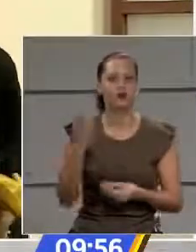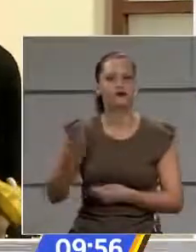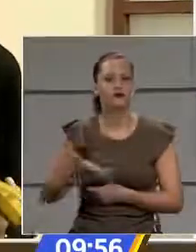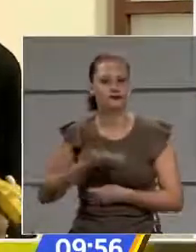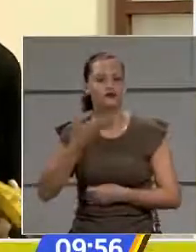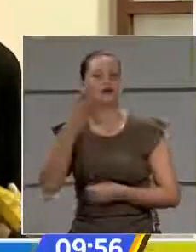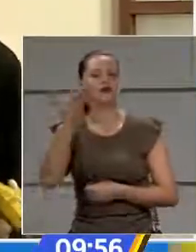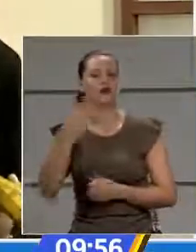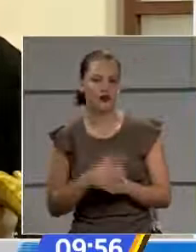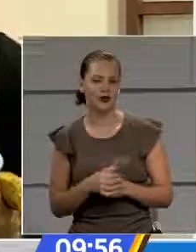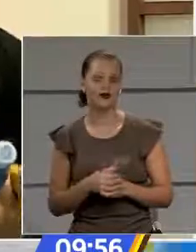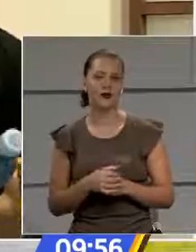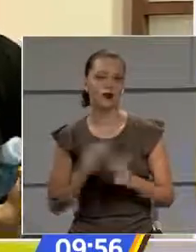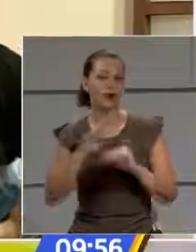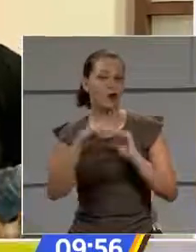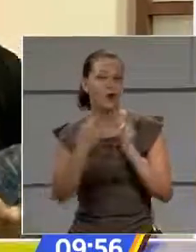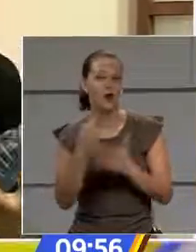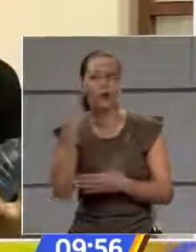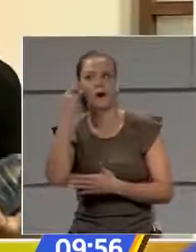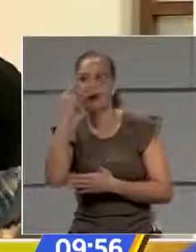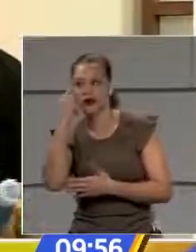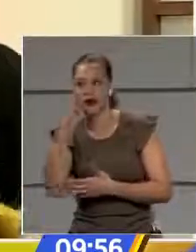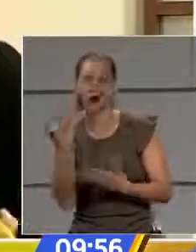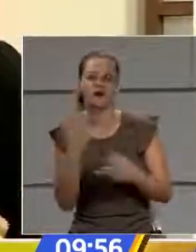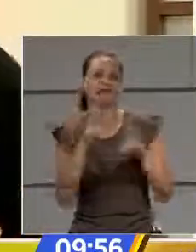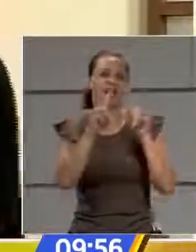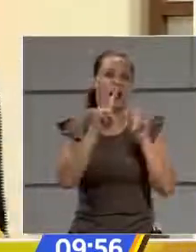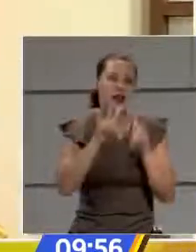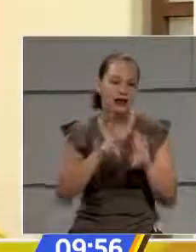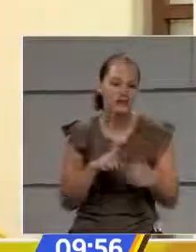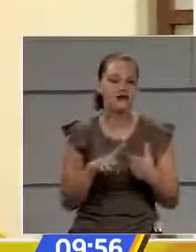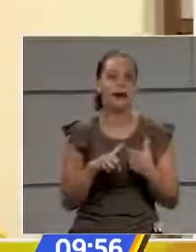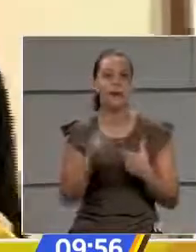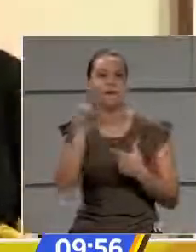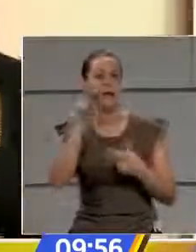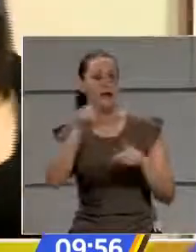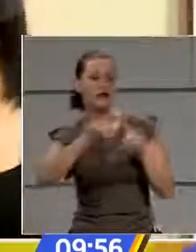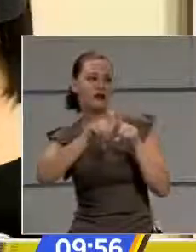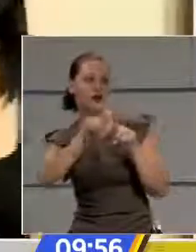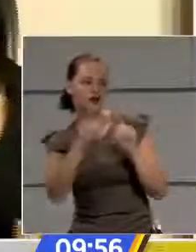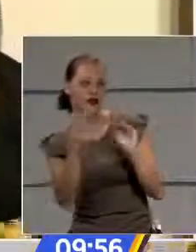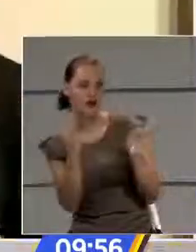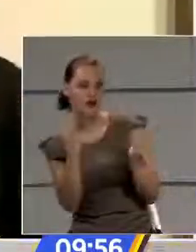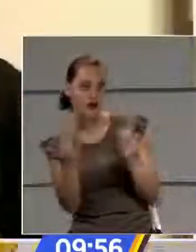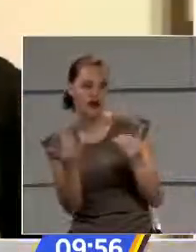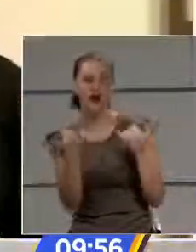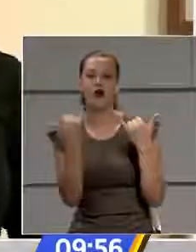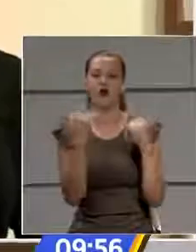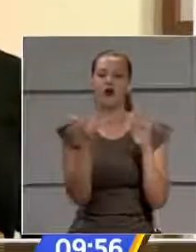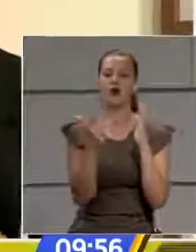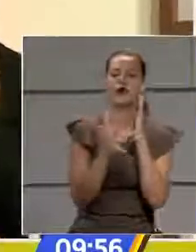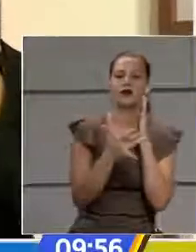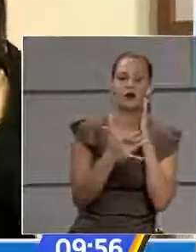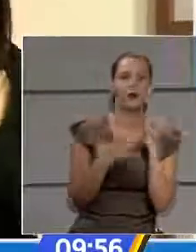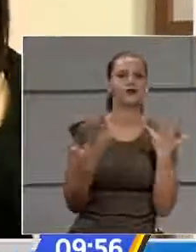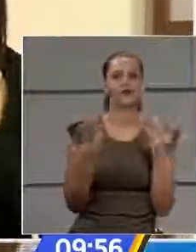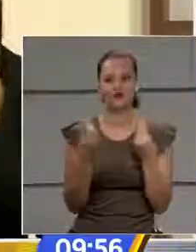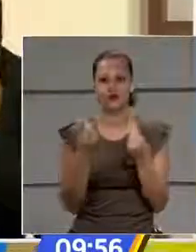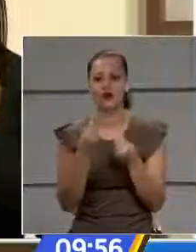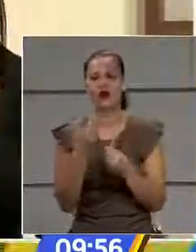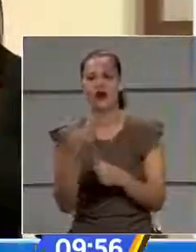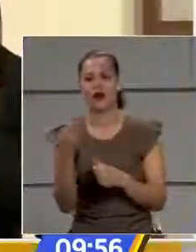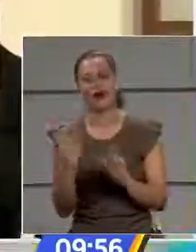respirando. Todo, pensando, sí. Analizando, ajá, viendo diferencias. Con todos los juegos. Con y la tecnología, por y la supuesto. Tecnología. Muy